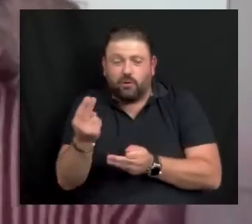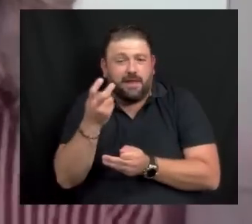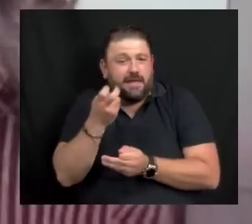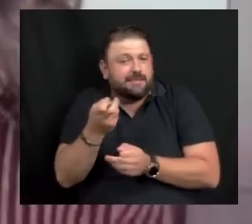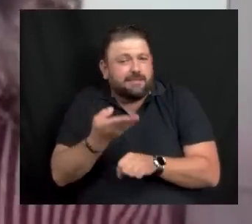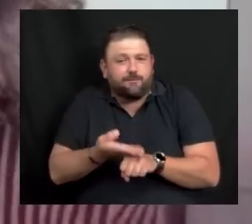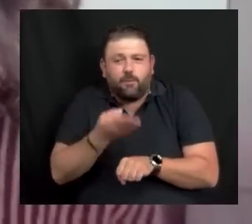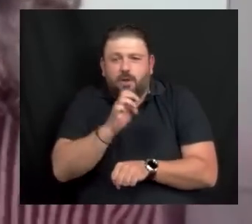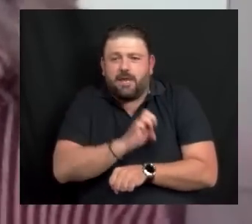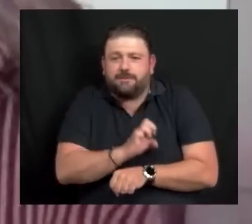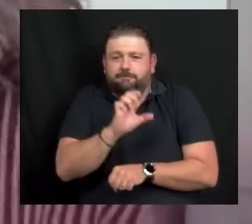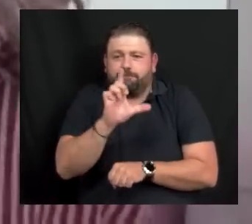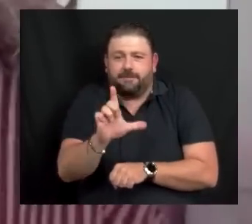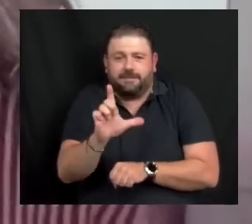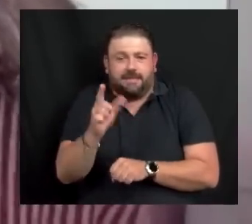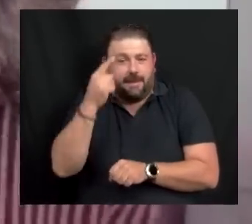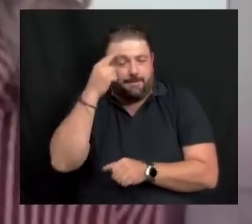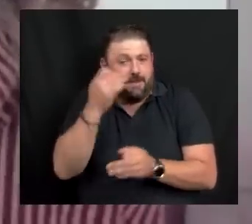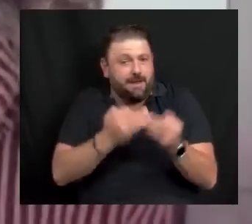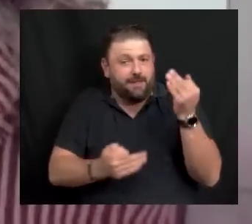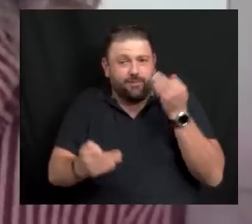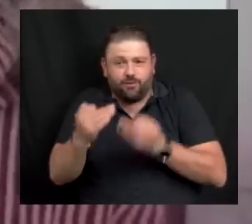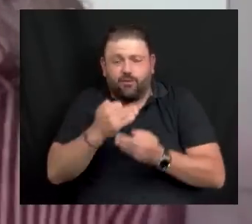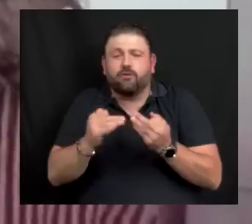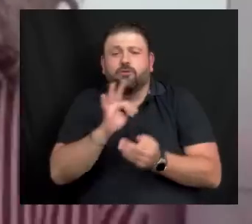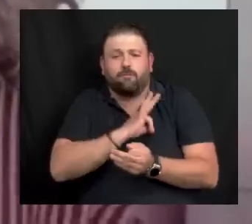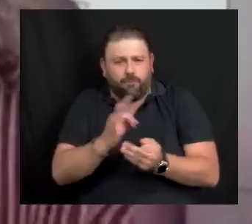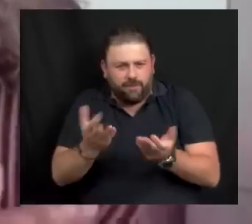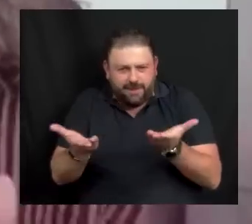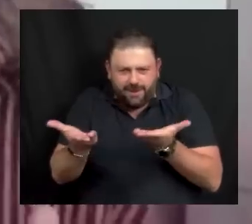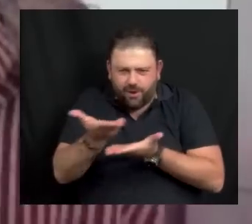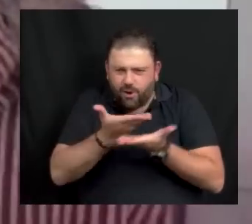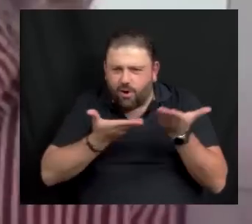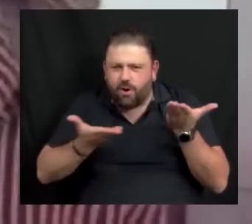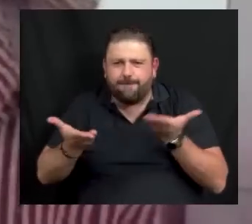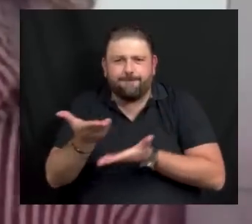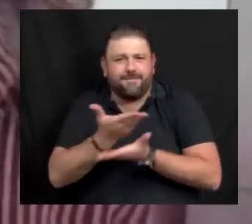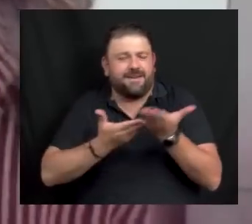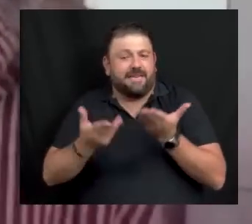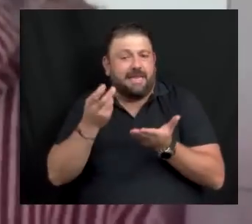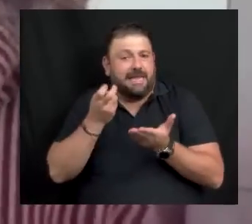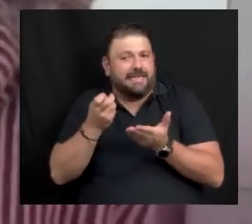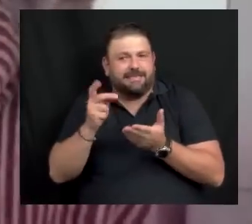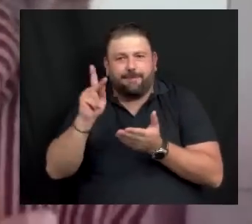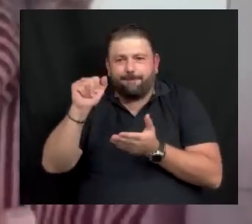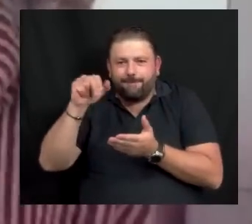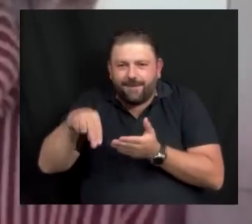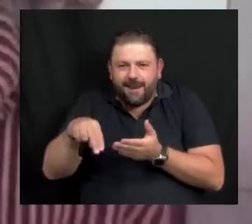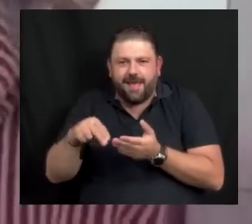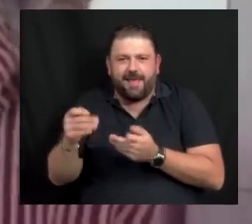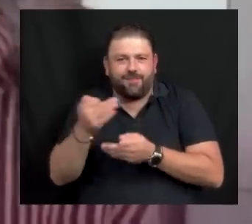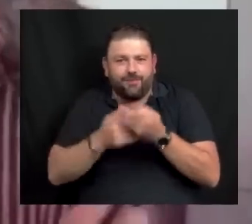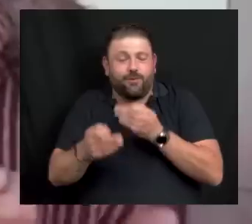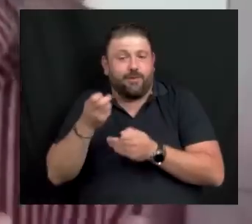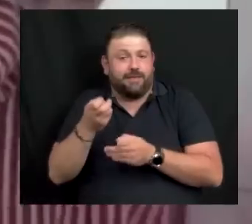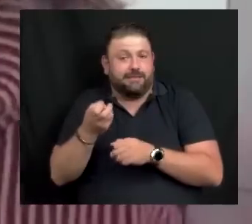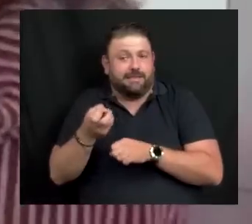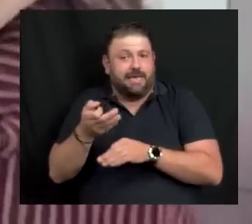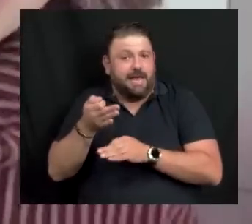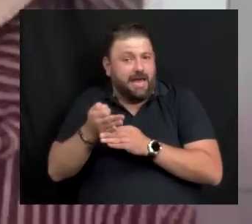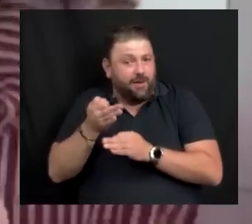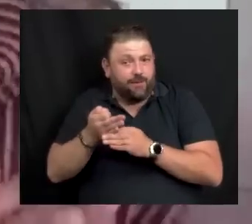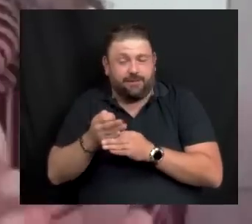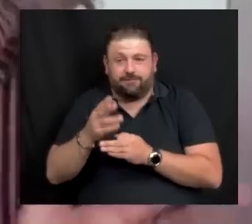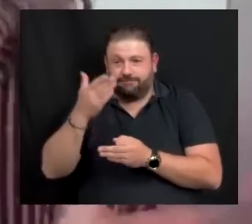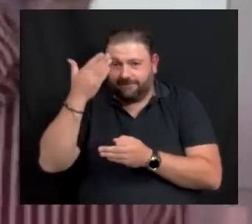especial, como es para nosotros, poderles compartir esta parte de planeación, de ver cómo a partir de un